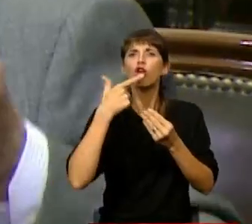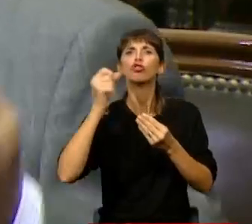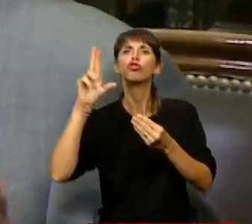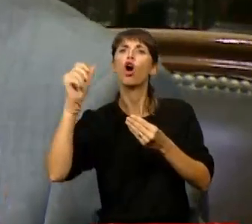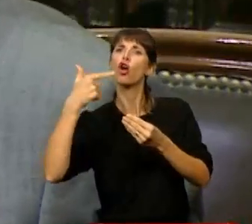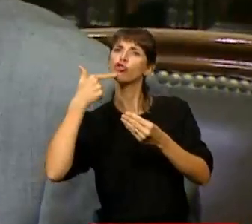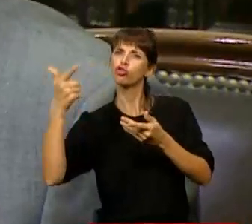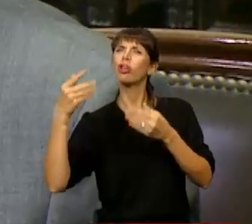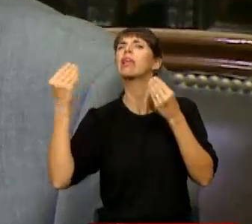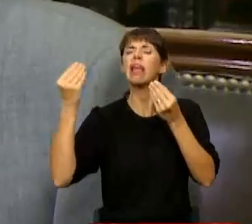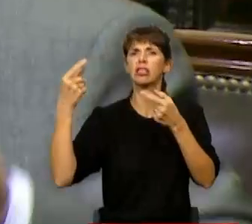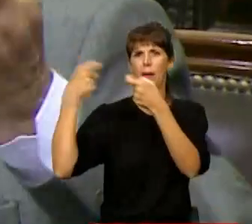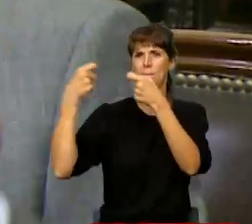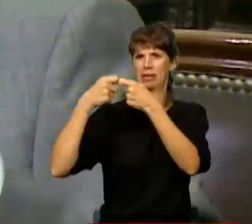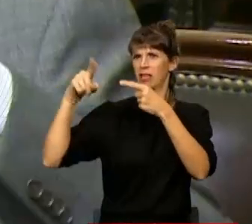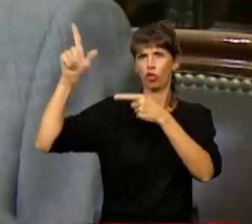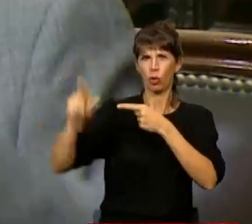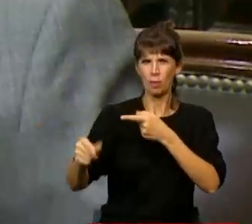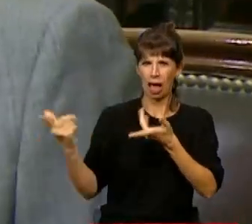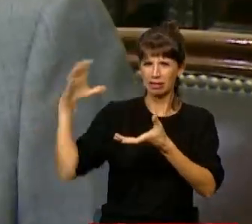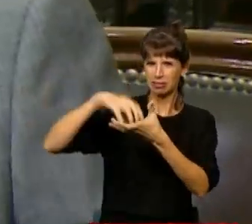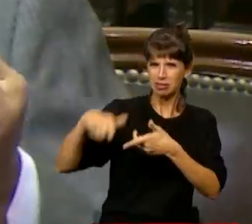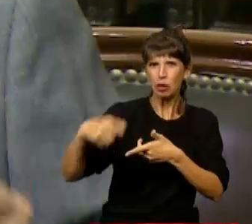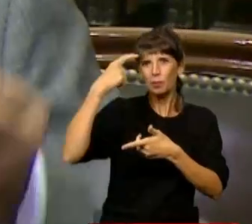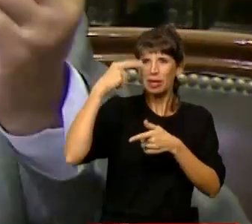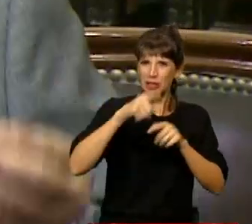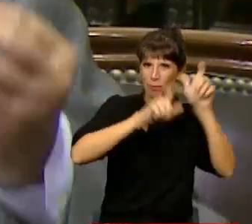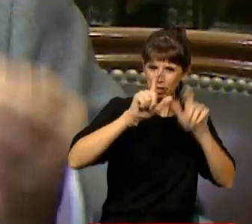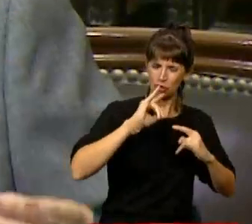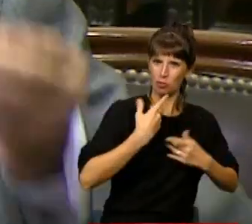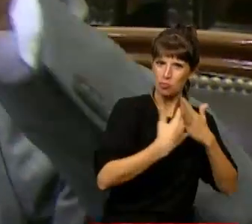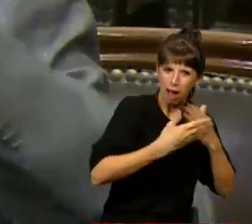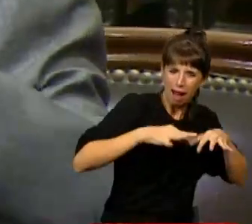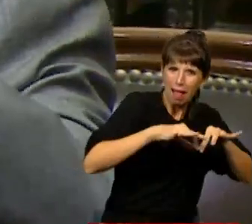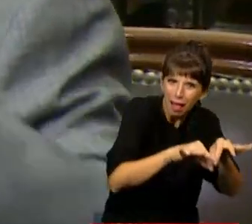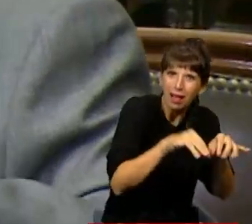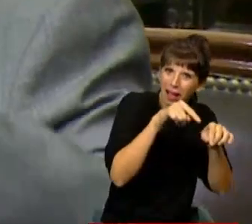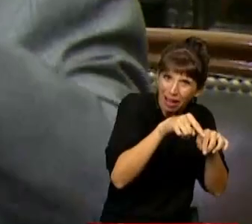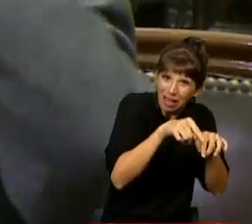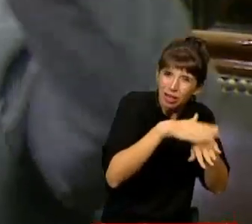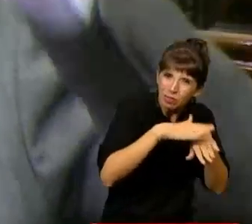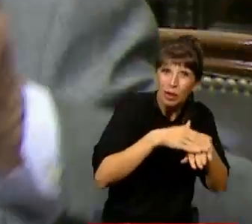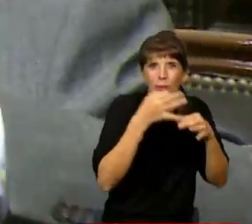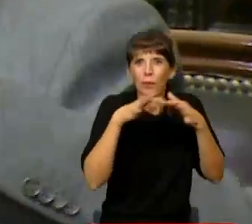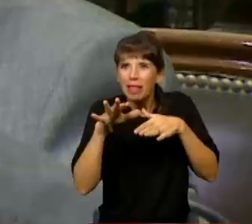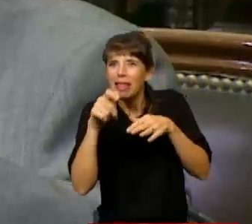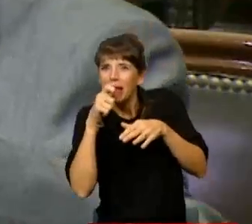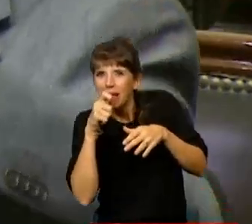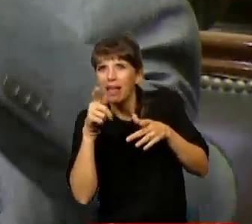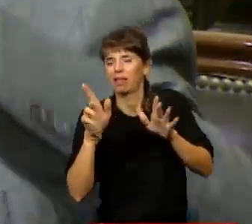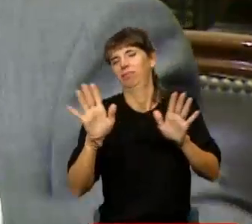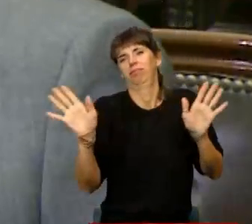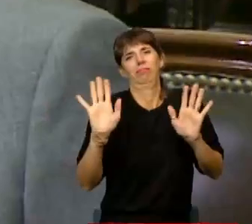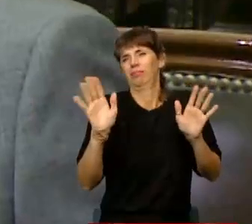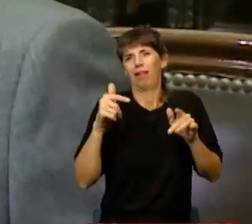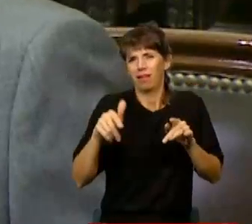las multinacionales, los que creen que nuestros autocultivadores van a ser los que nos van a vender el cigarrillo. Inclusive vamos a legalizarlo